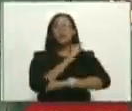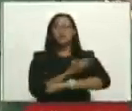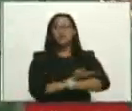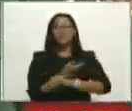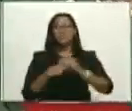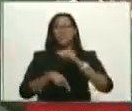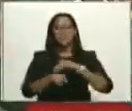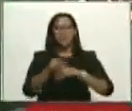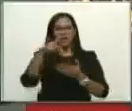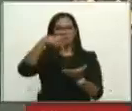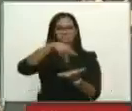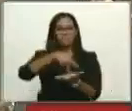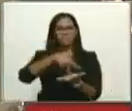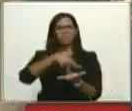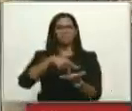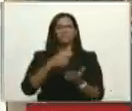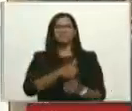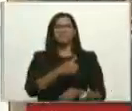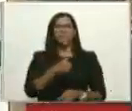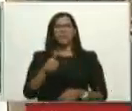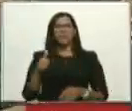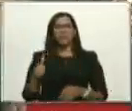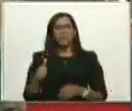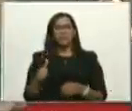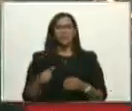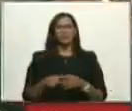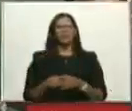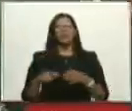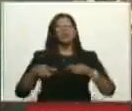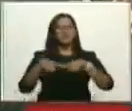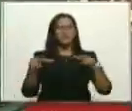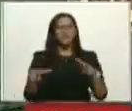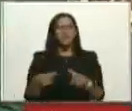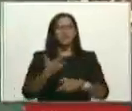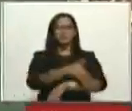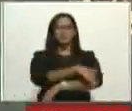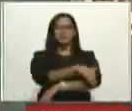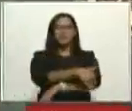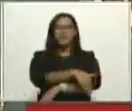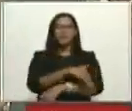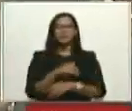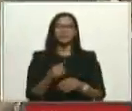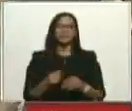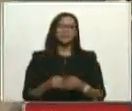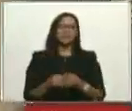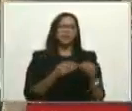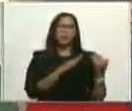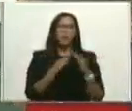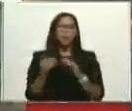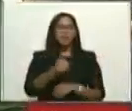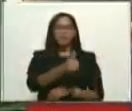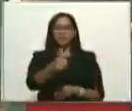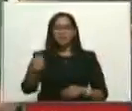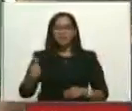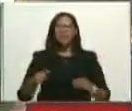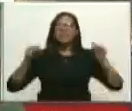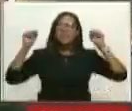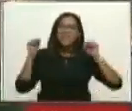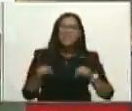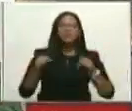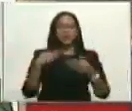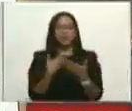pie por cada esquina, callejón, por cada calle, por cada comunidad. Eso es el